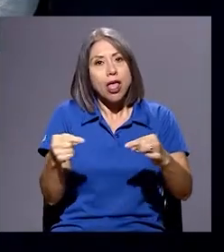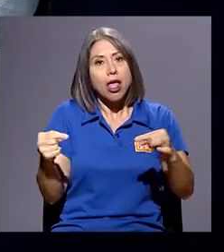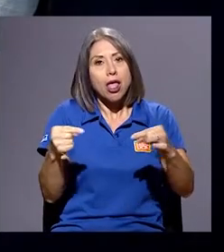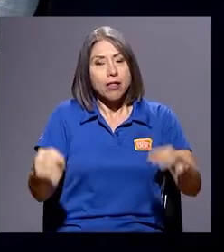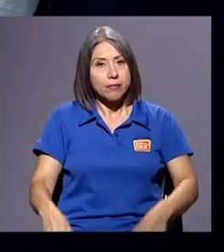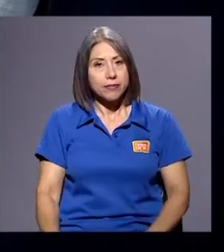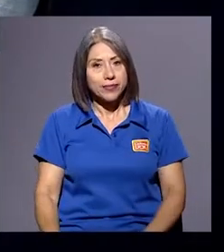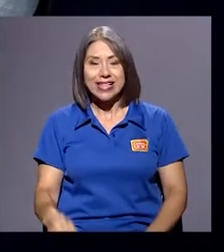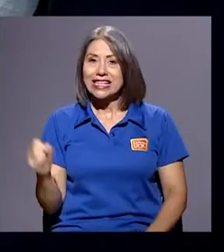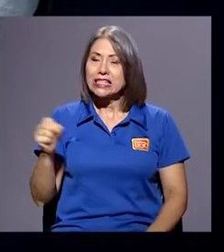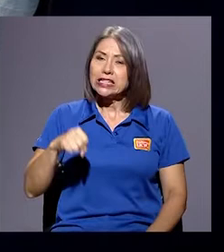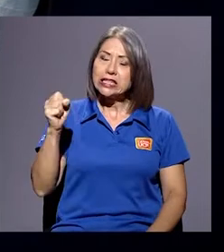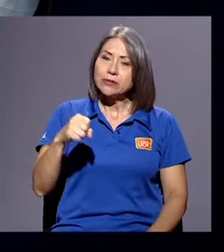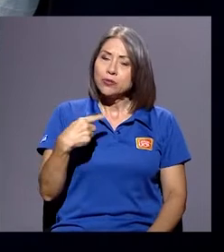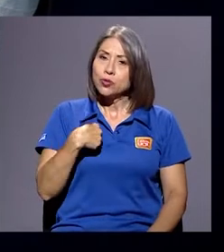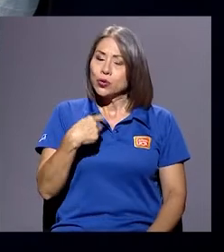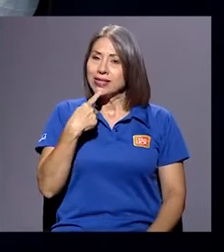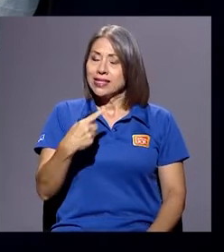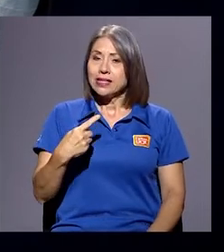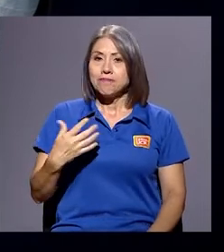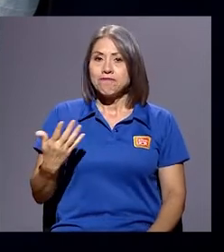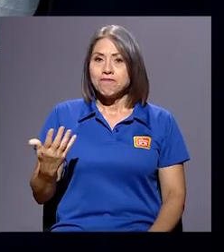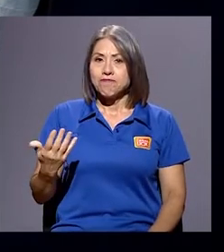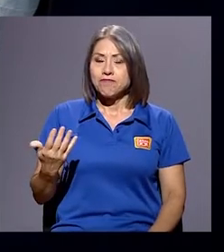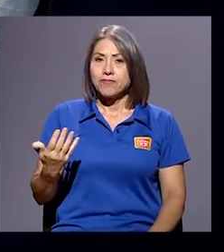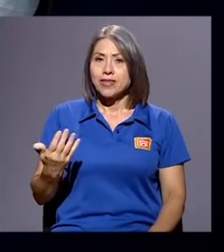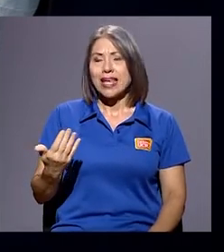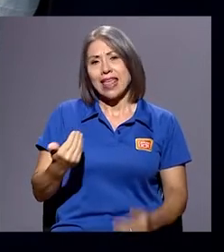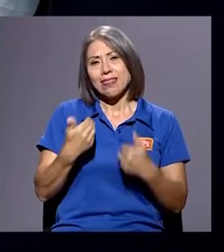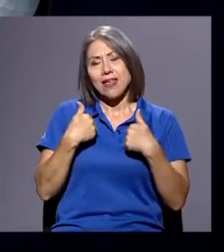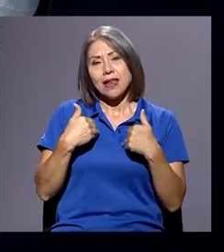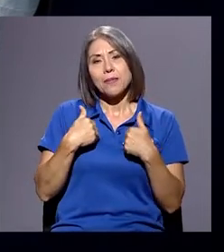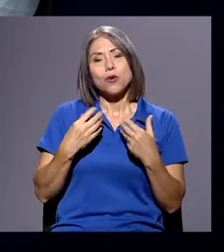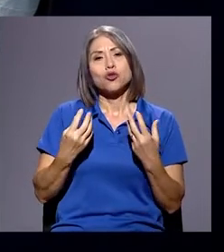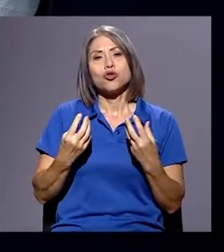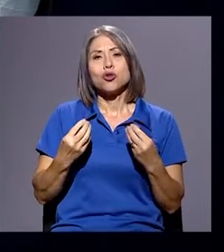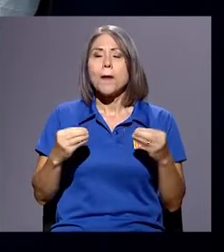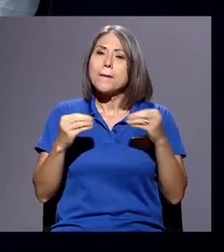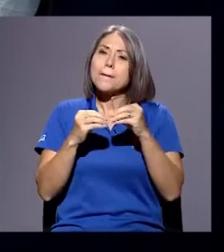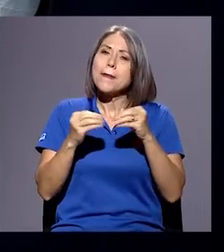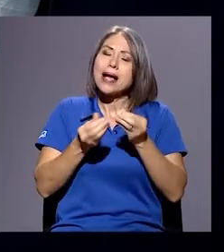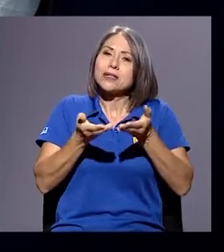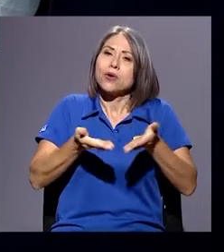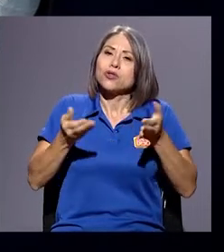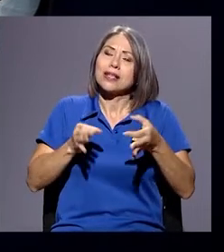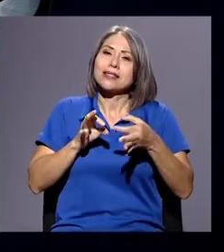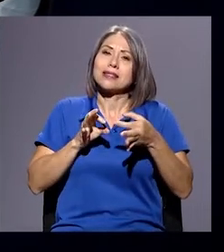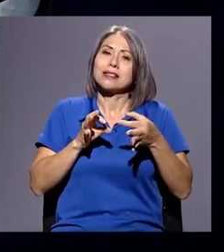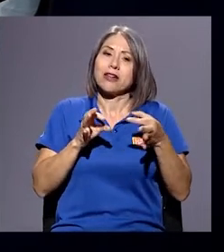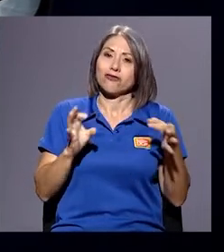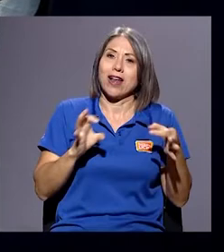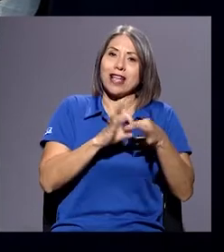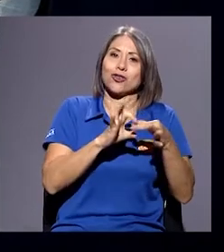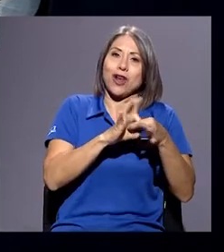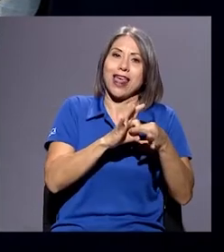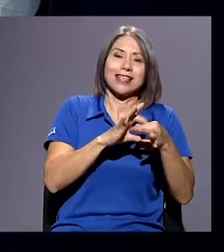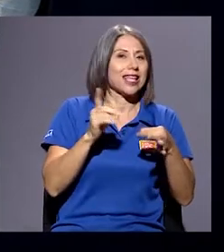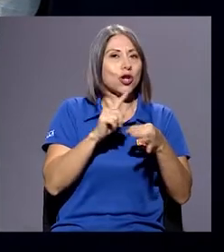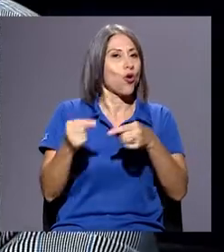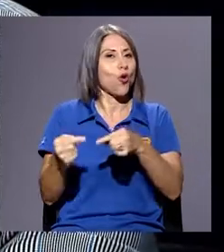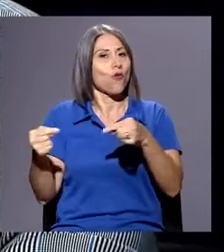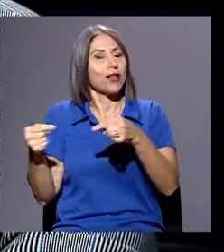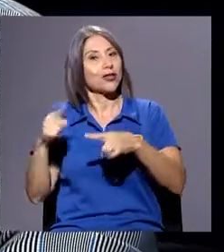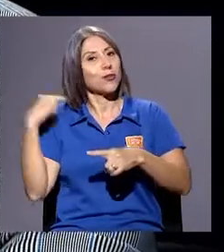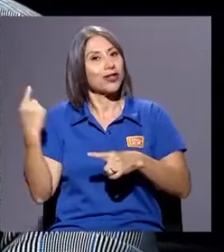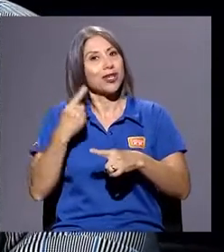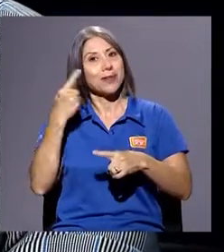bueno, diría que tenemos más cosas relacionadas que conflictos. Lo que pasa es que los conflictos es lo que sale a la luz pública.